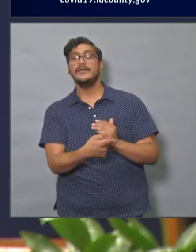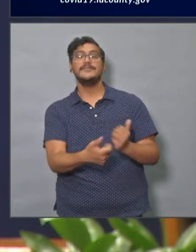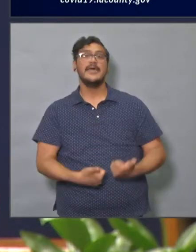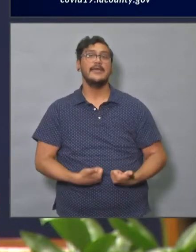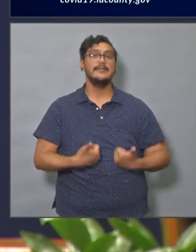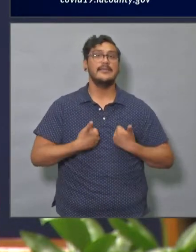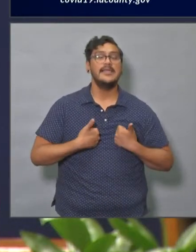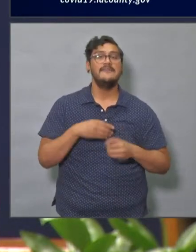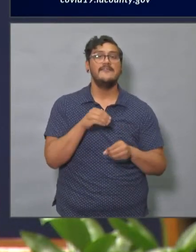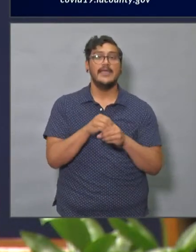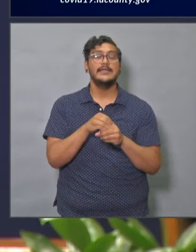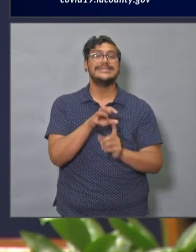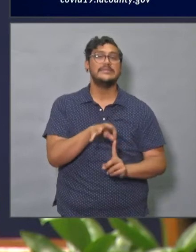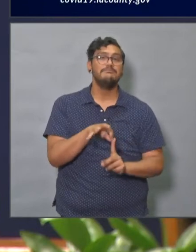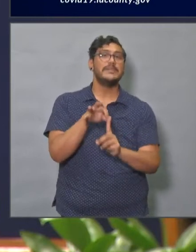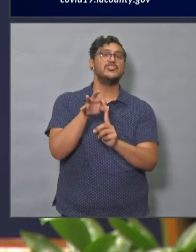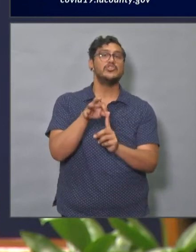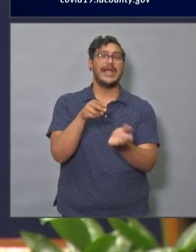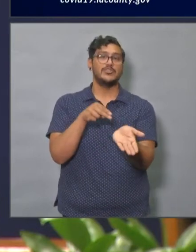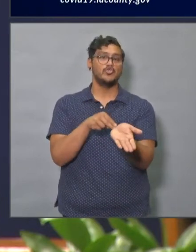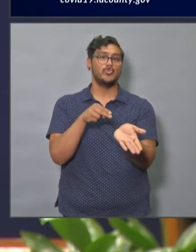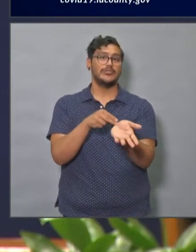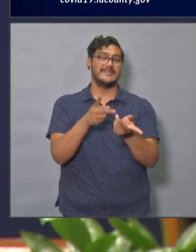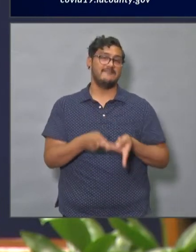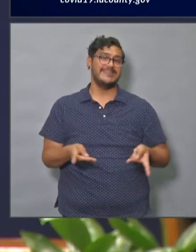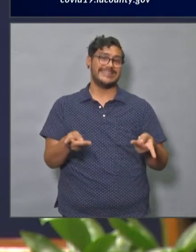en centros de enfermería especializada.